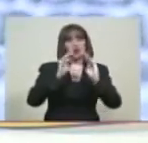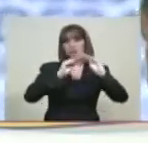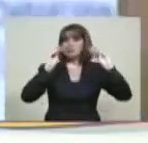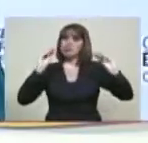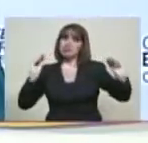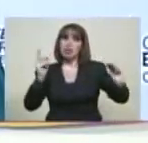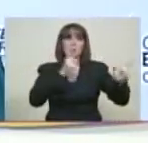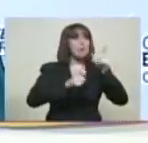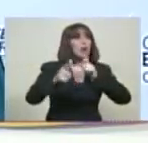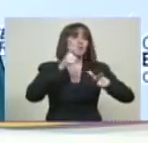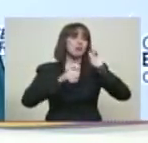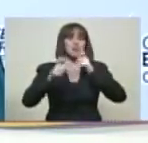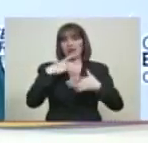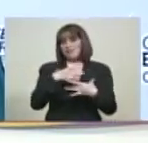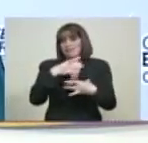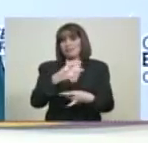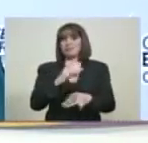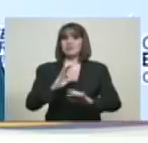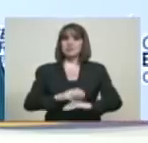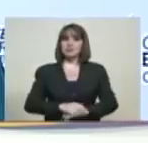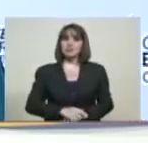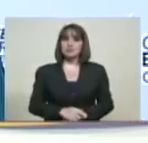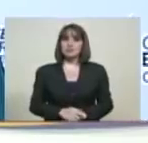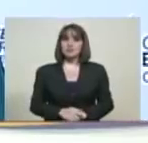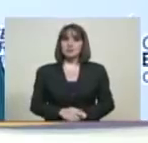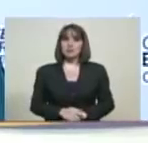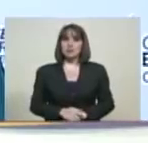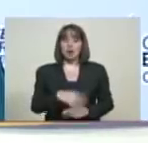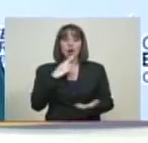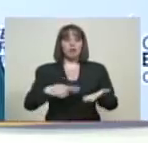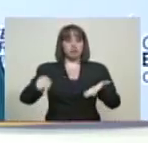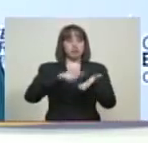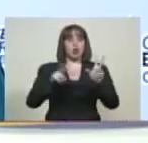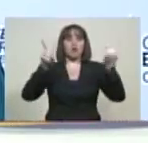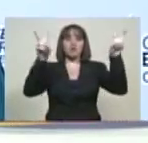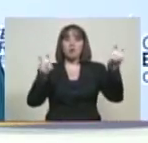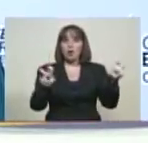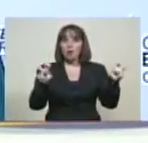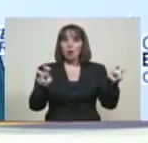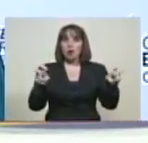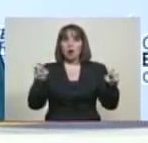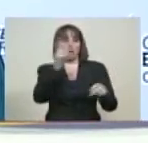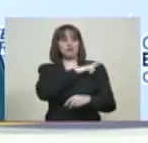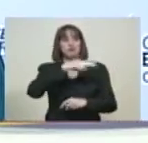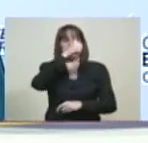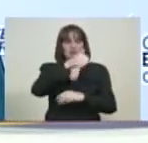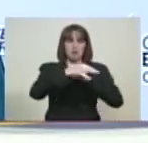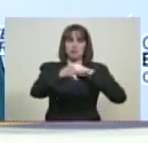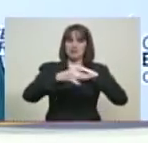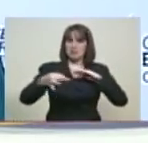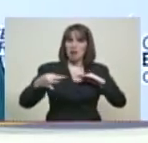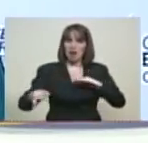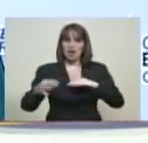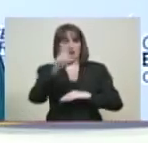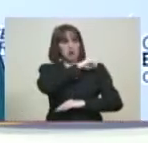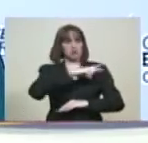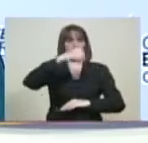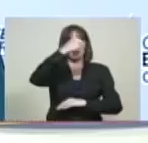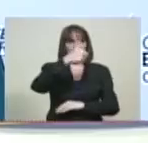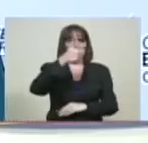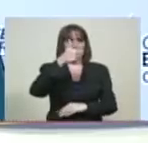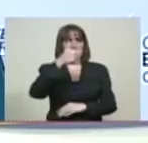consultar temas de interés nacional para renovar sus autoridades municipales sus autoridades